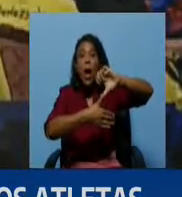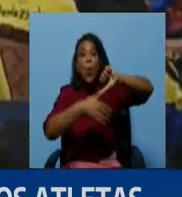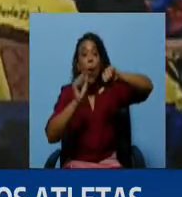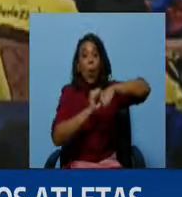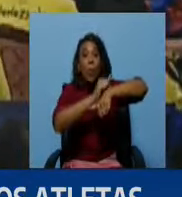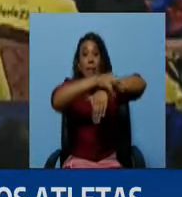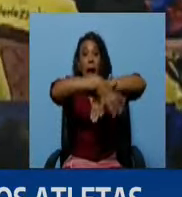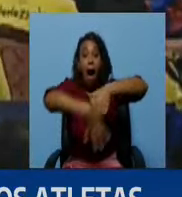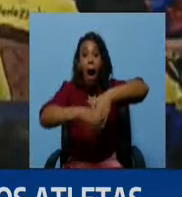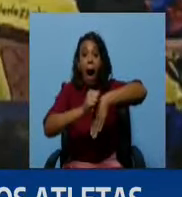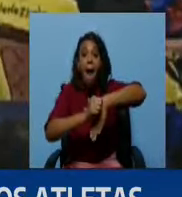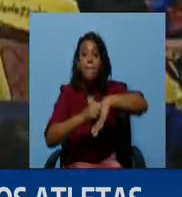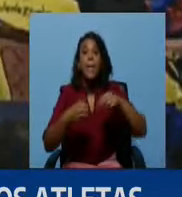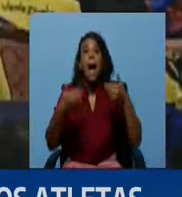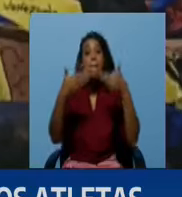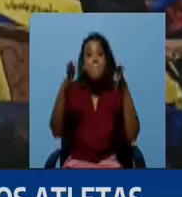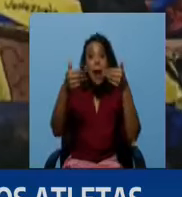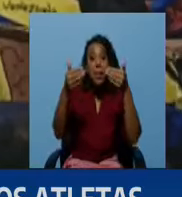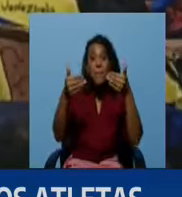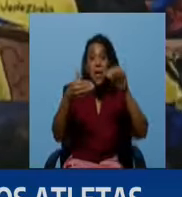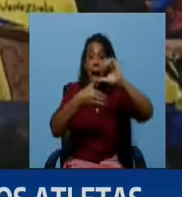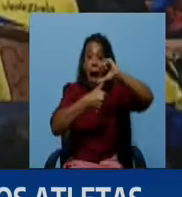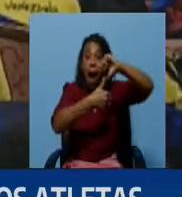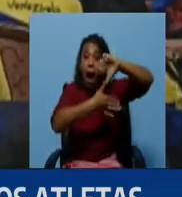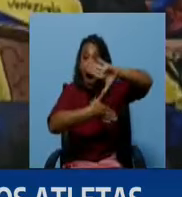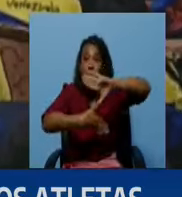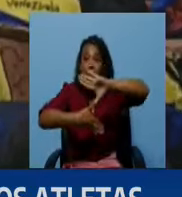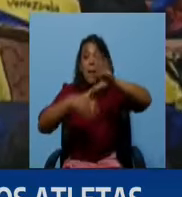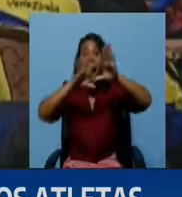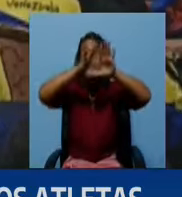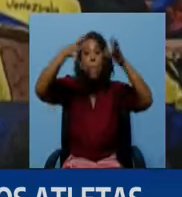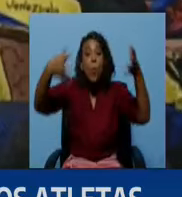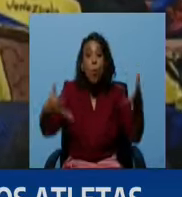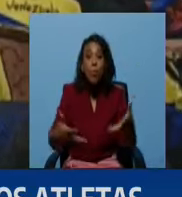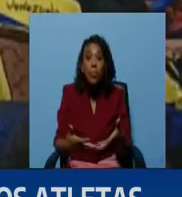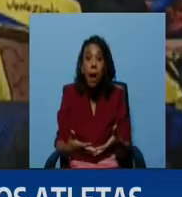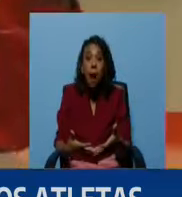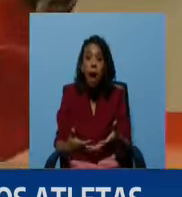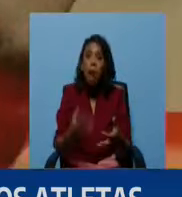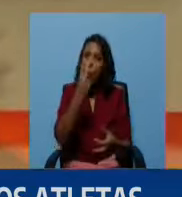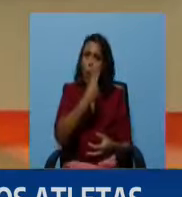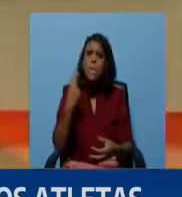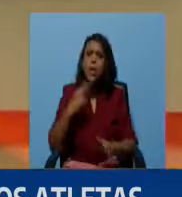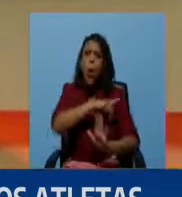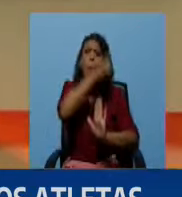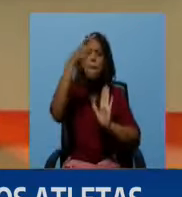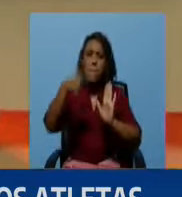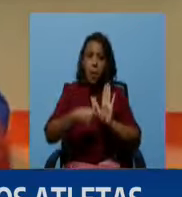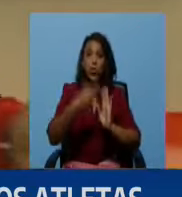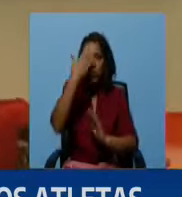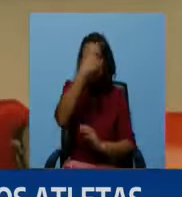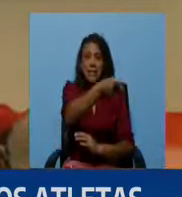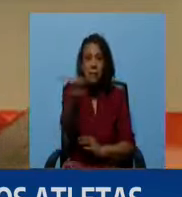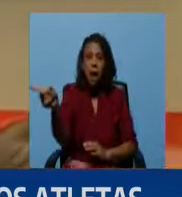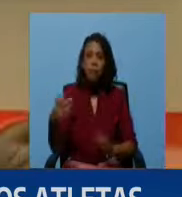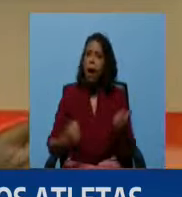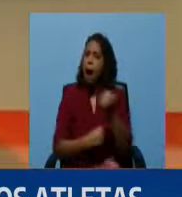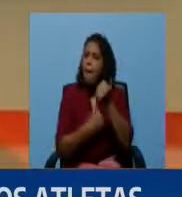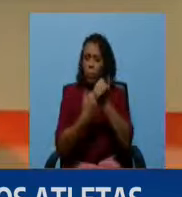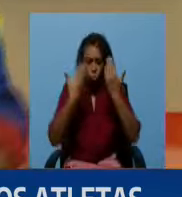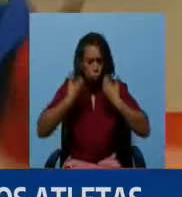Alba, Panamericanos, Mundiales, cumplirlos completamente. Ustedes saben que tienen todo el